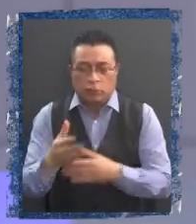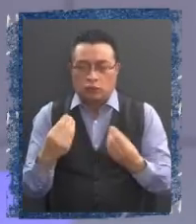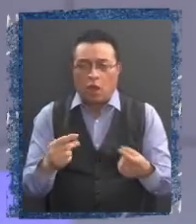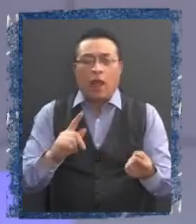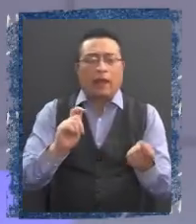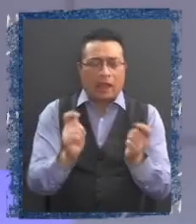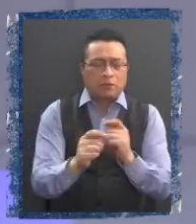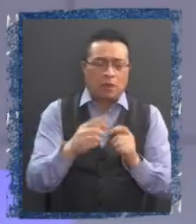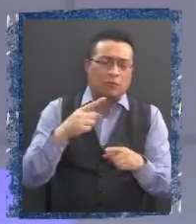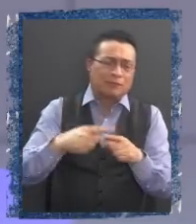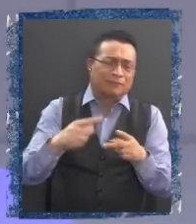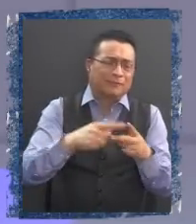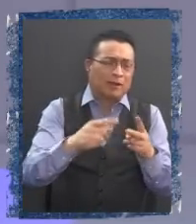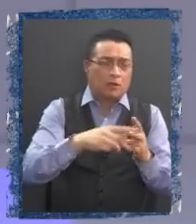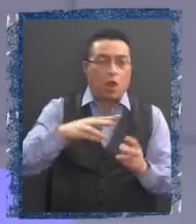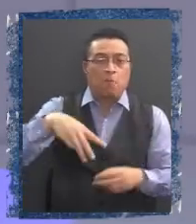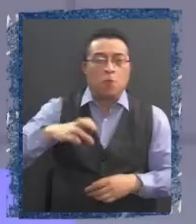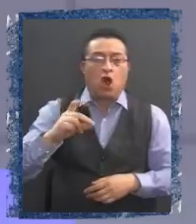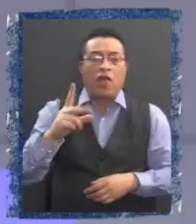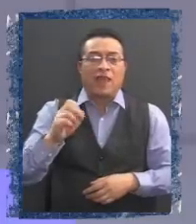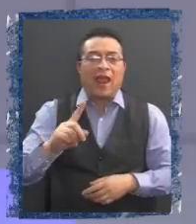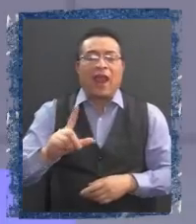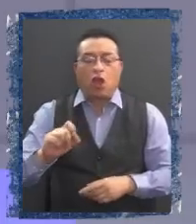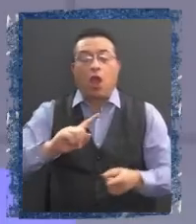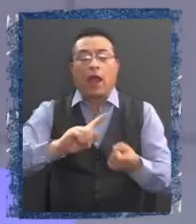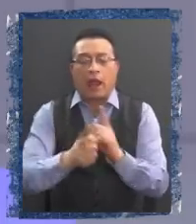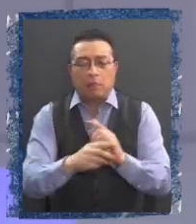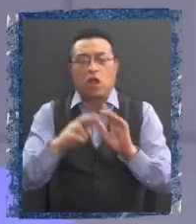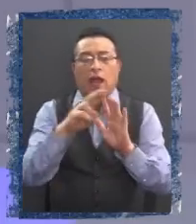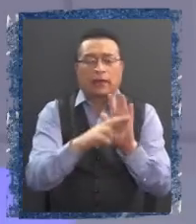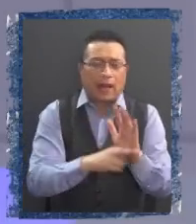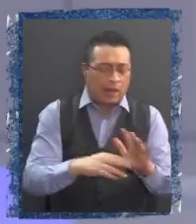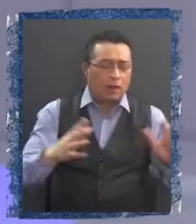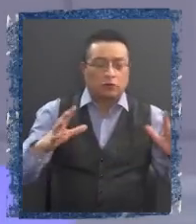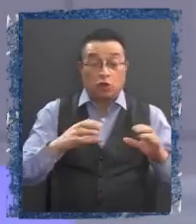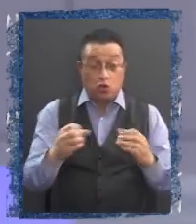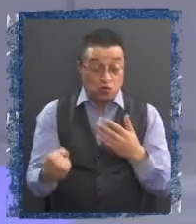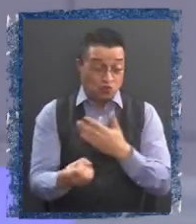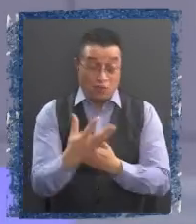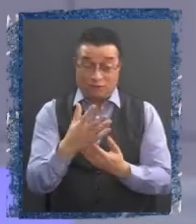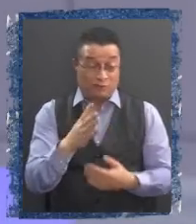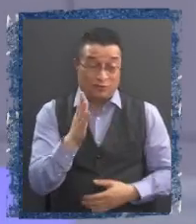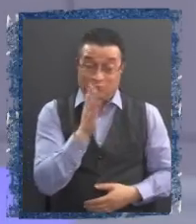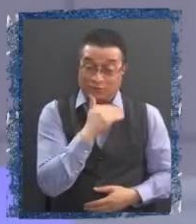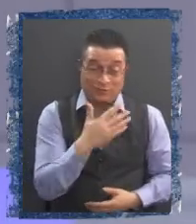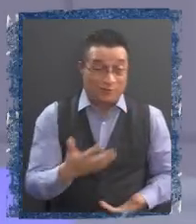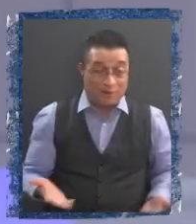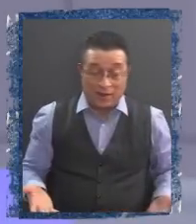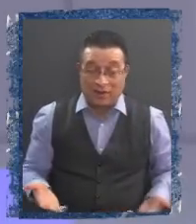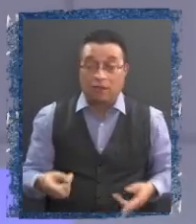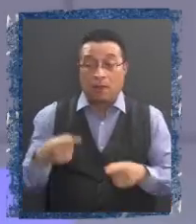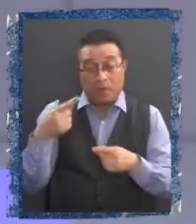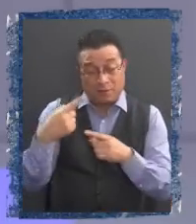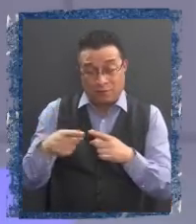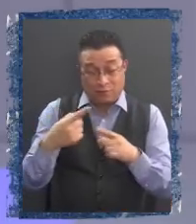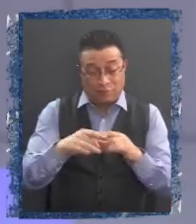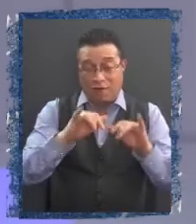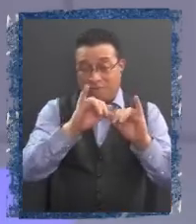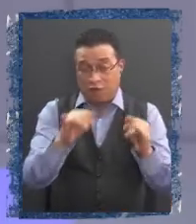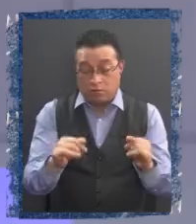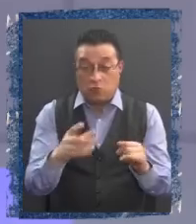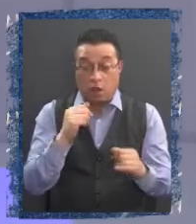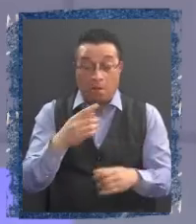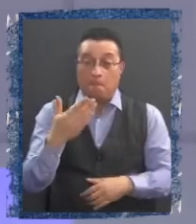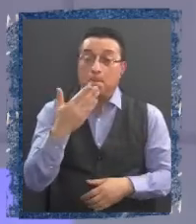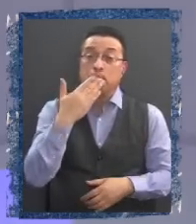la- modelos y todos hablan de cambiar las reglas, entonces en ese sentido no hay nada nuevo en eso. Hay 1000 formas de hacerlo y ningún país tiene el secreto, ¿cierto? De Hay